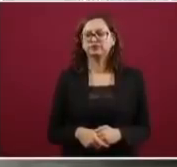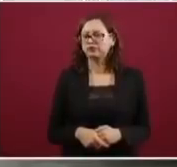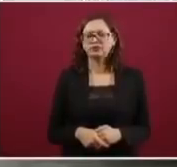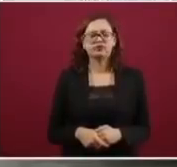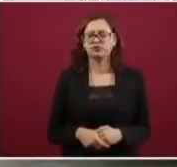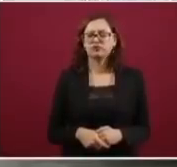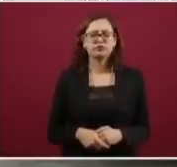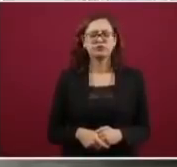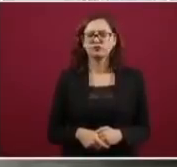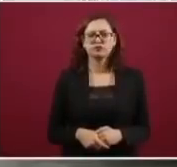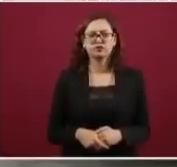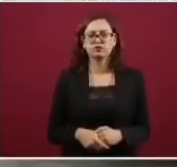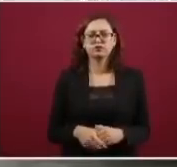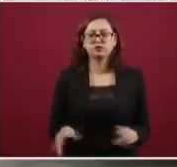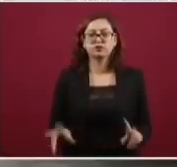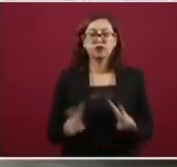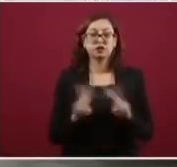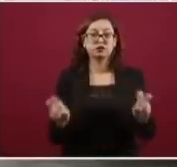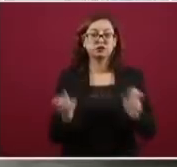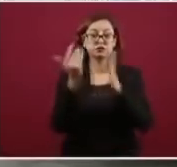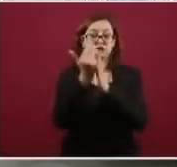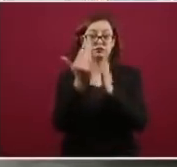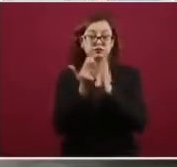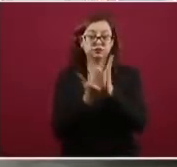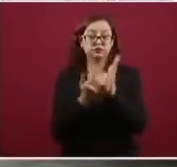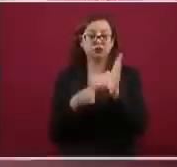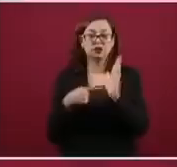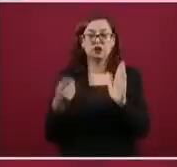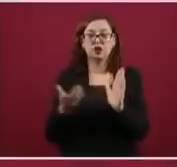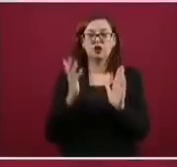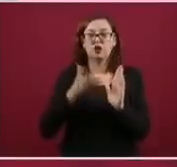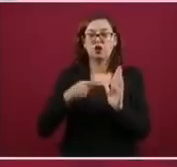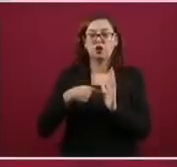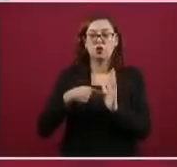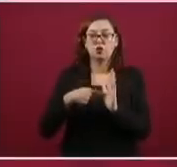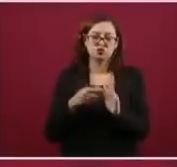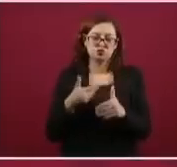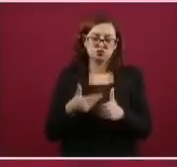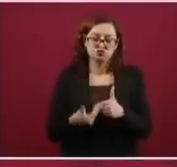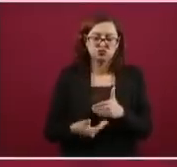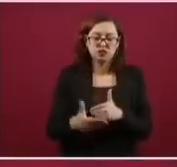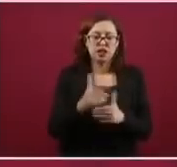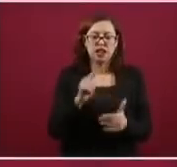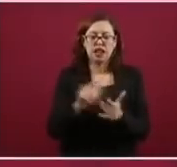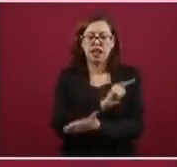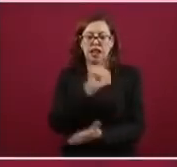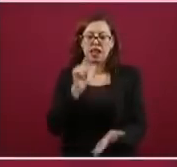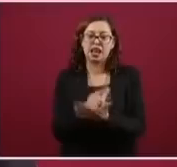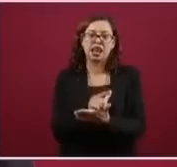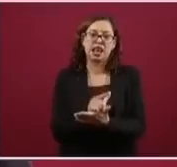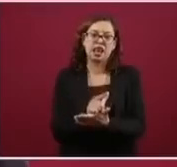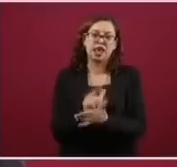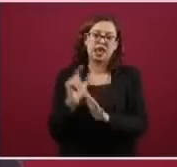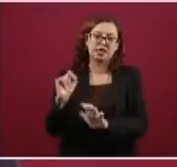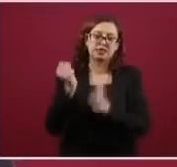no los lineamientos es lo que determinan cómo construimos nosotros la ley de ingresos no no no